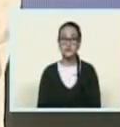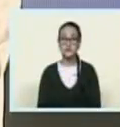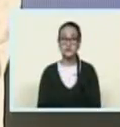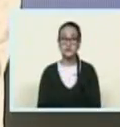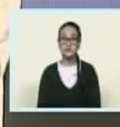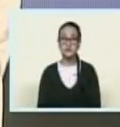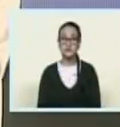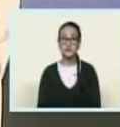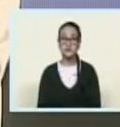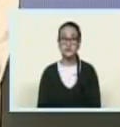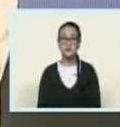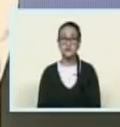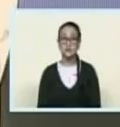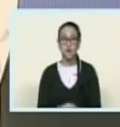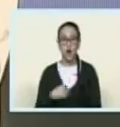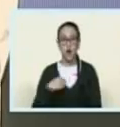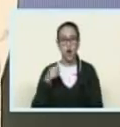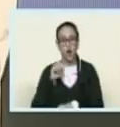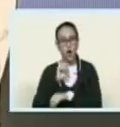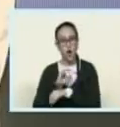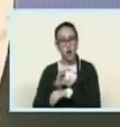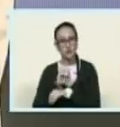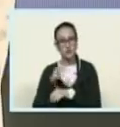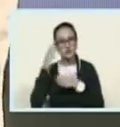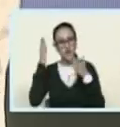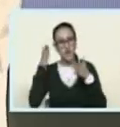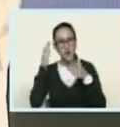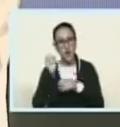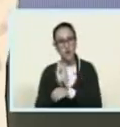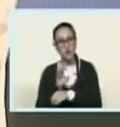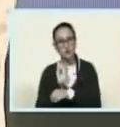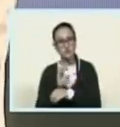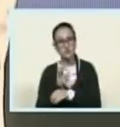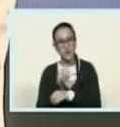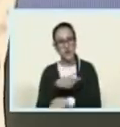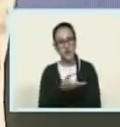si pudiera dejar un consejo, muchachos, muchachas,